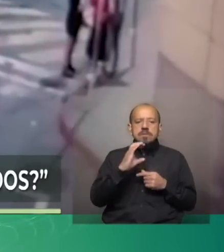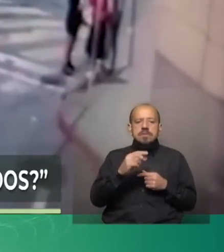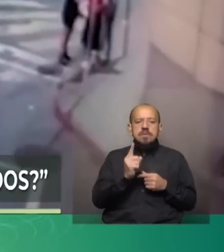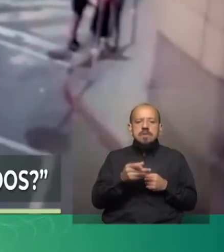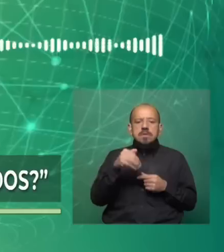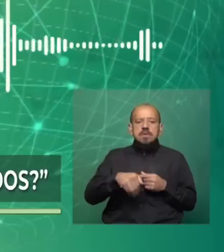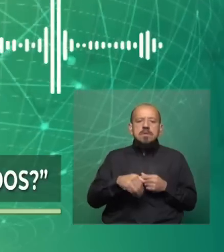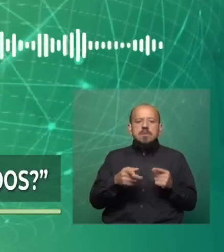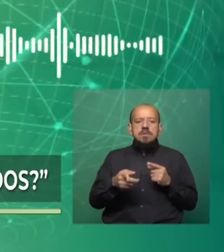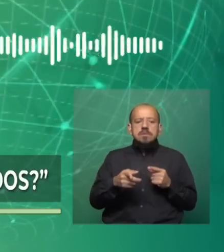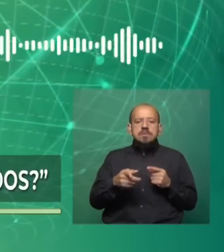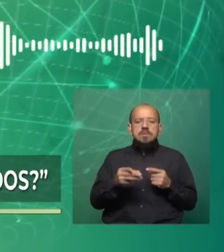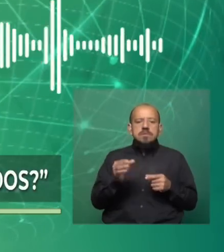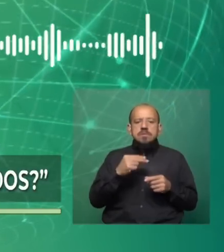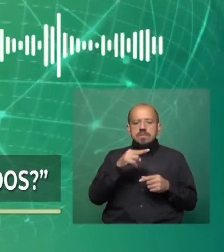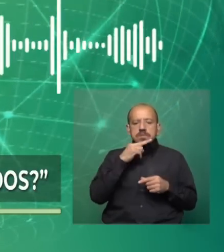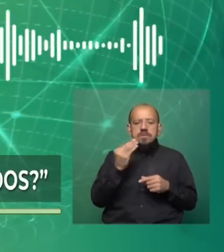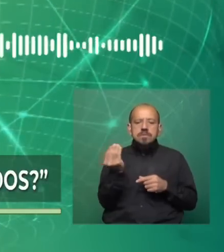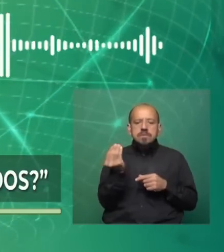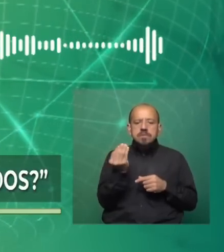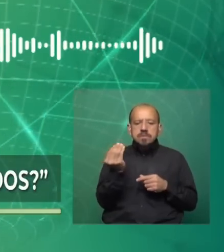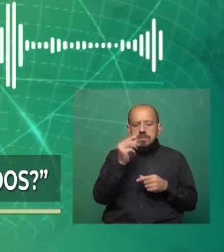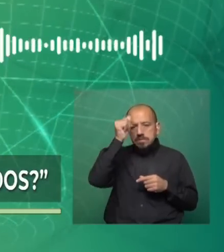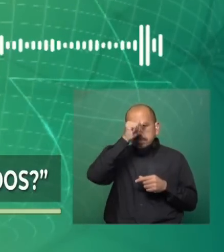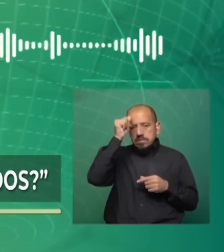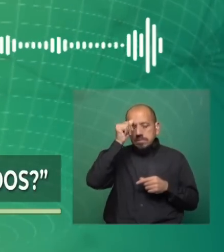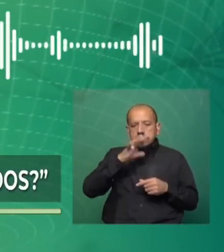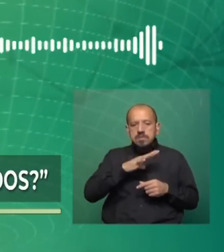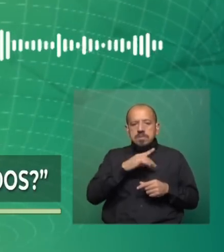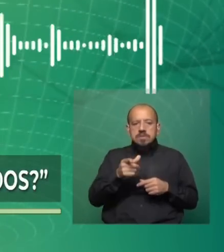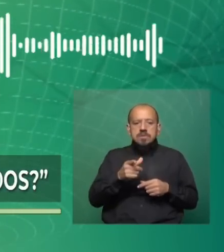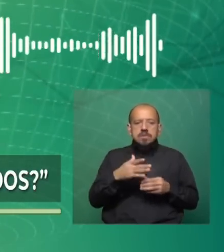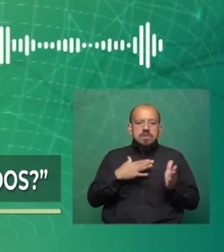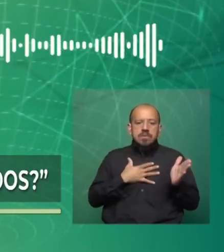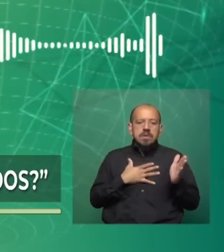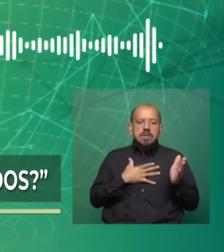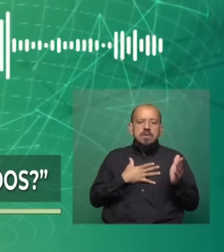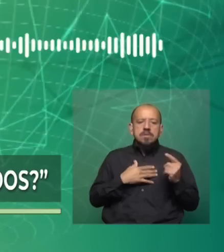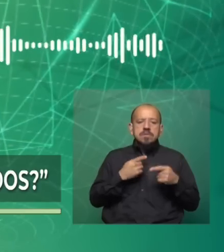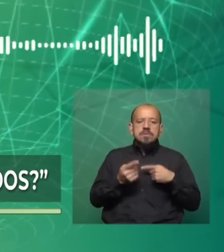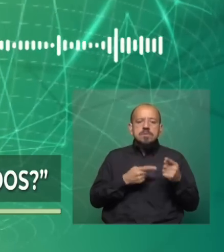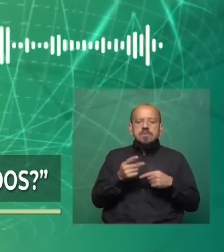que me enteré todo viernes a domingo va cuando tenga baile y eventos continuamente